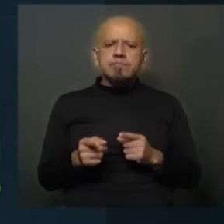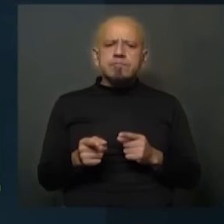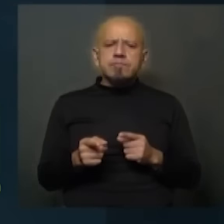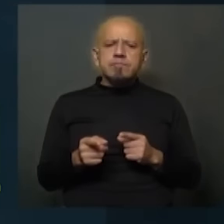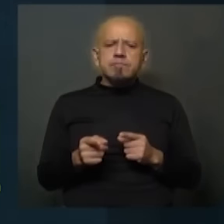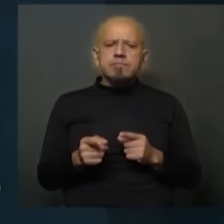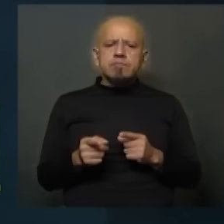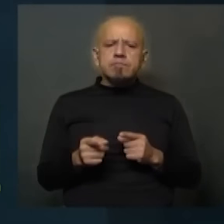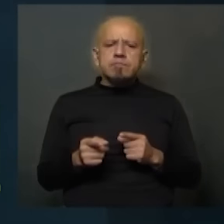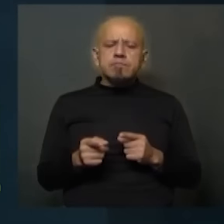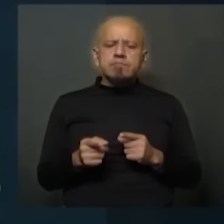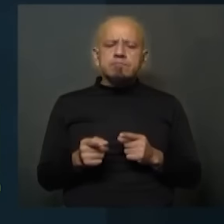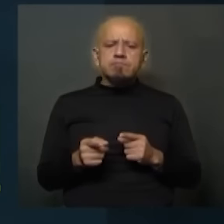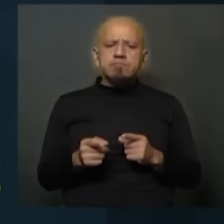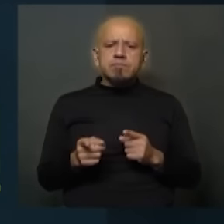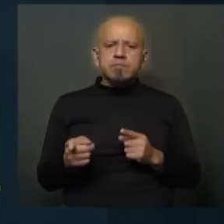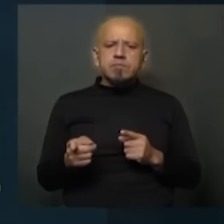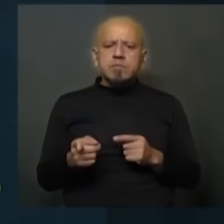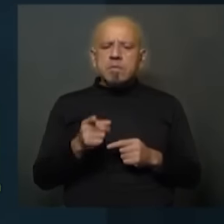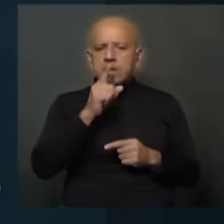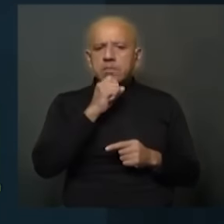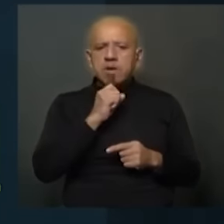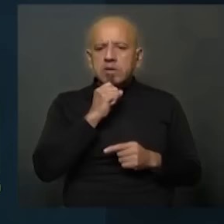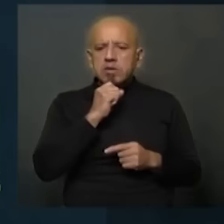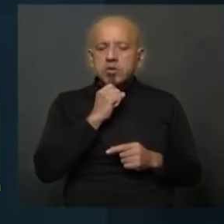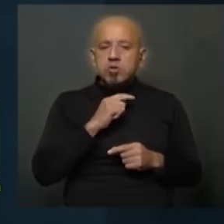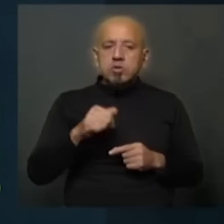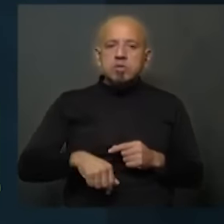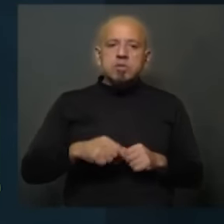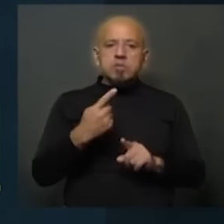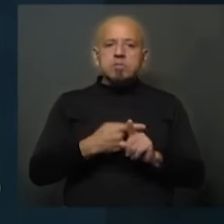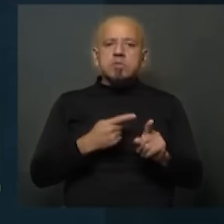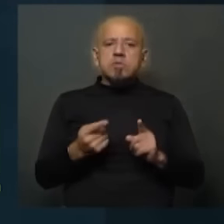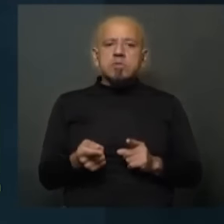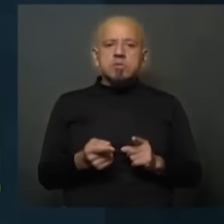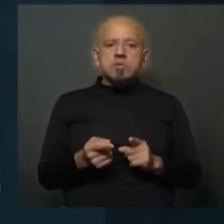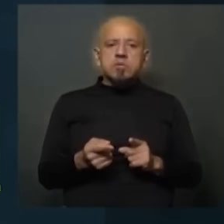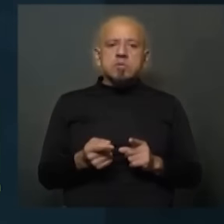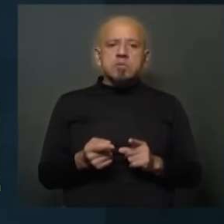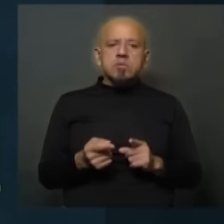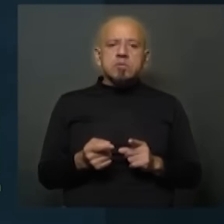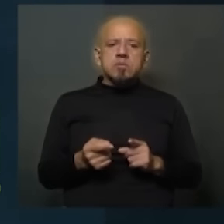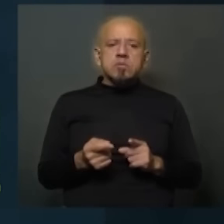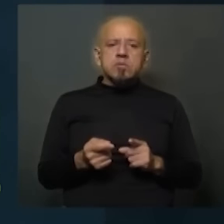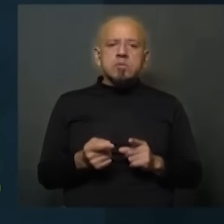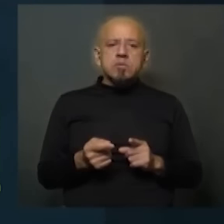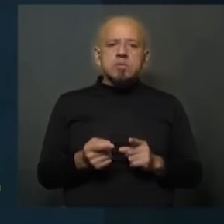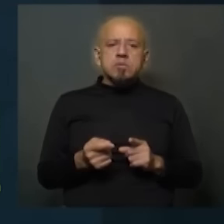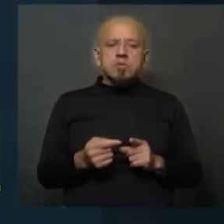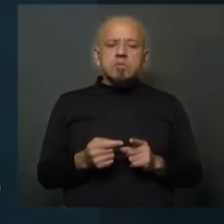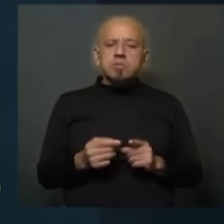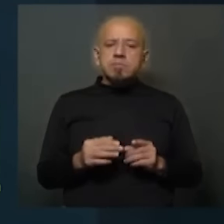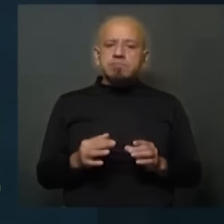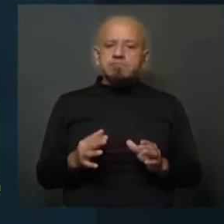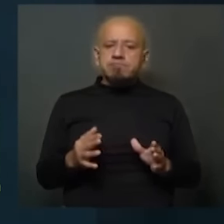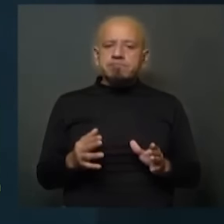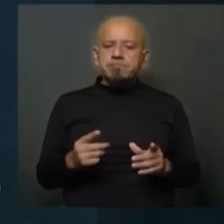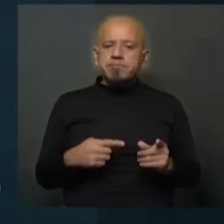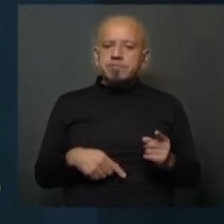de las primeras semanas del mes de marzo. Bien. Con lo cual no mide